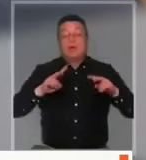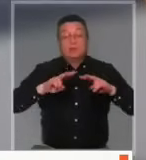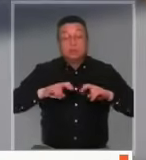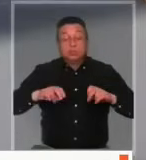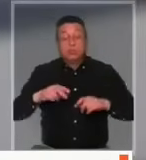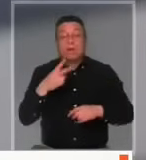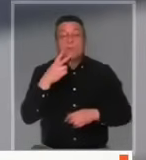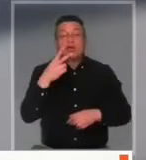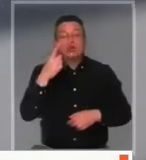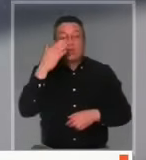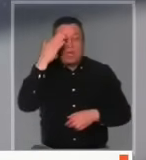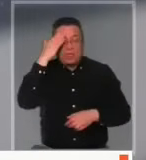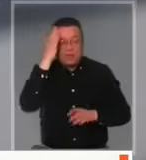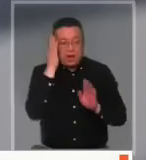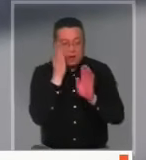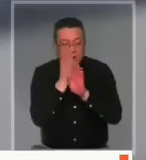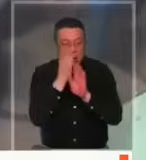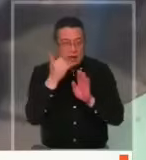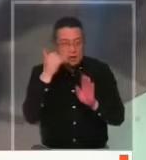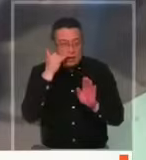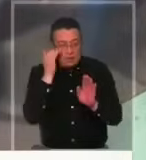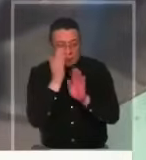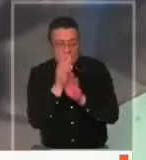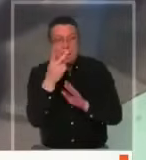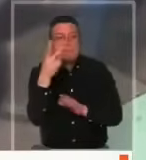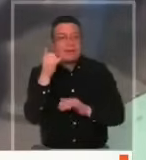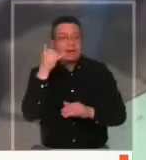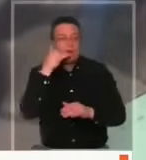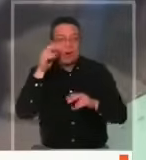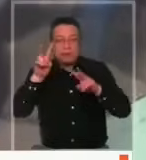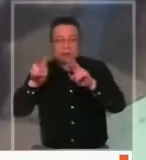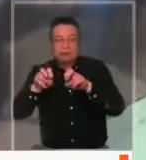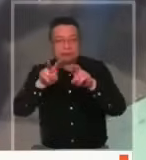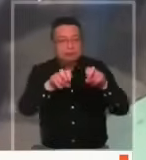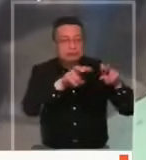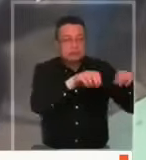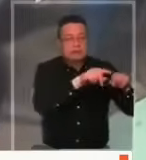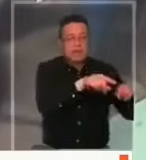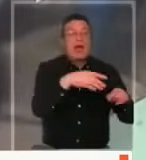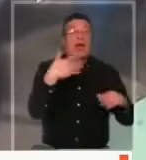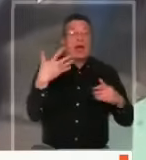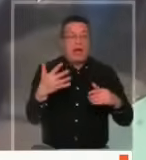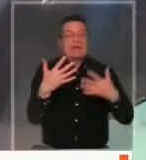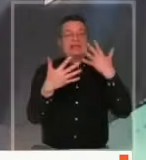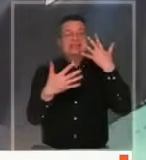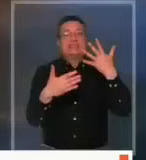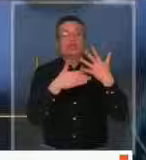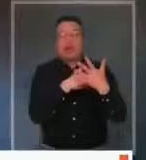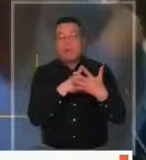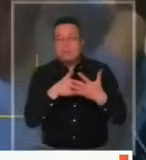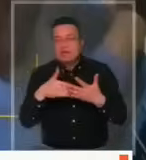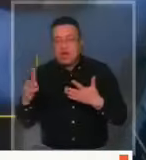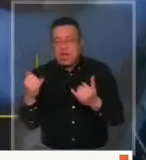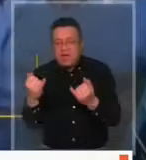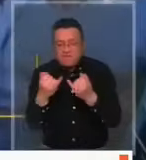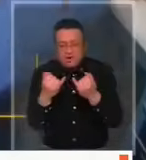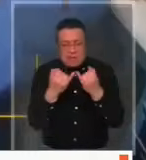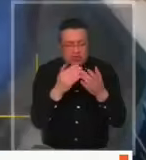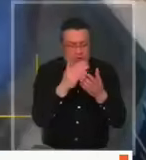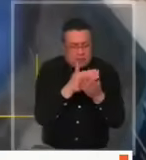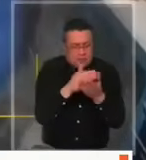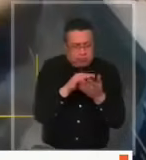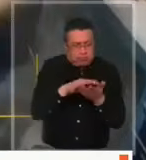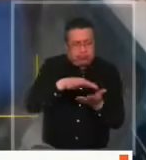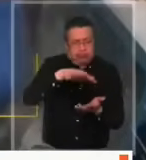21 días de interceptaciones telefónicas, 20 celulares, un total de más de 5 millones de datos. ¿Alguno de ellos dirá